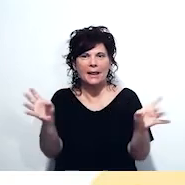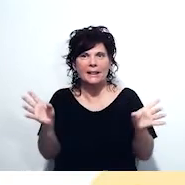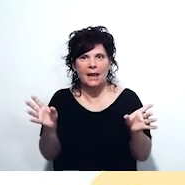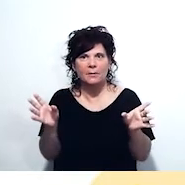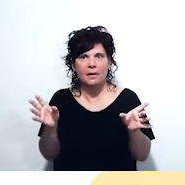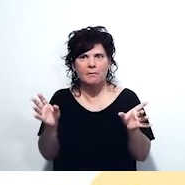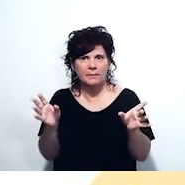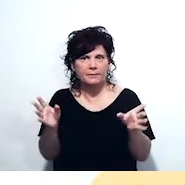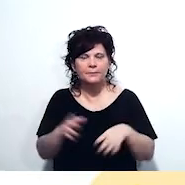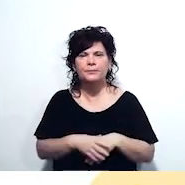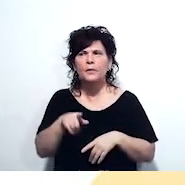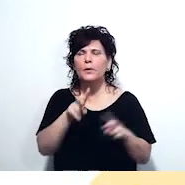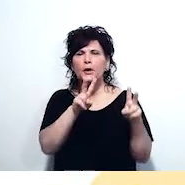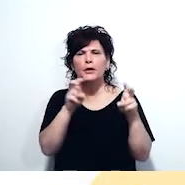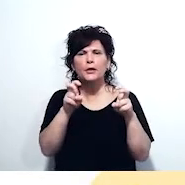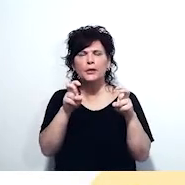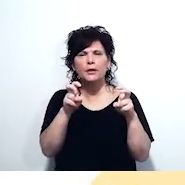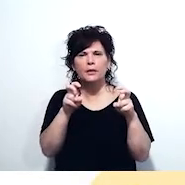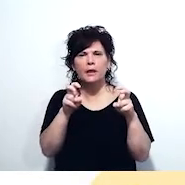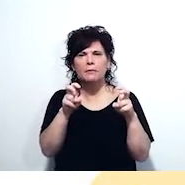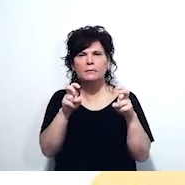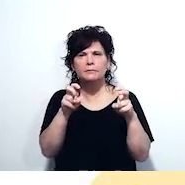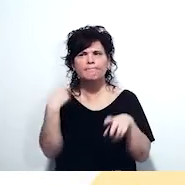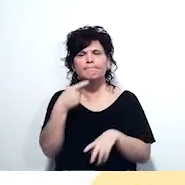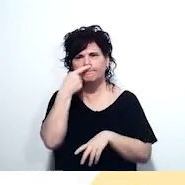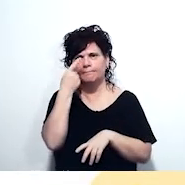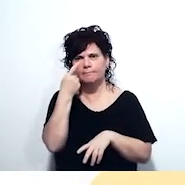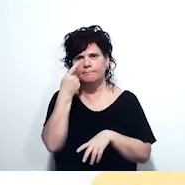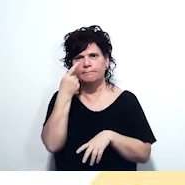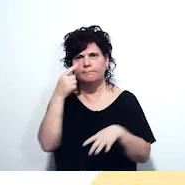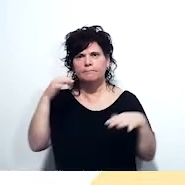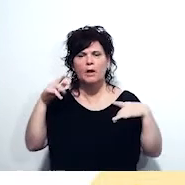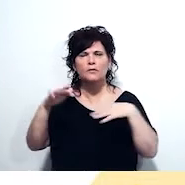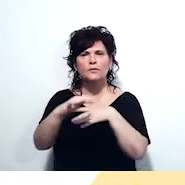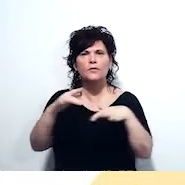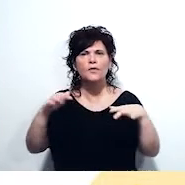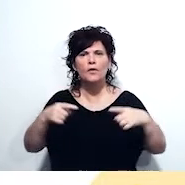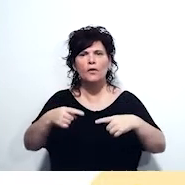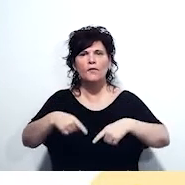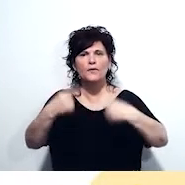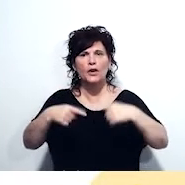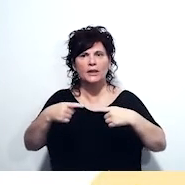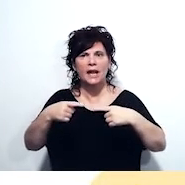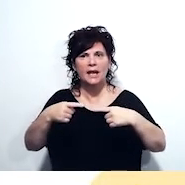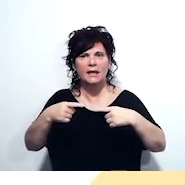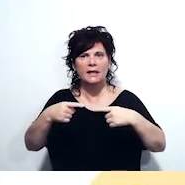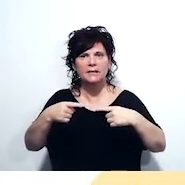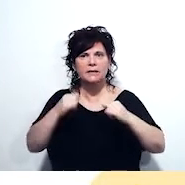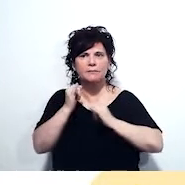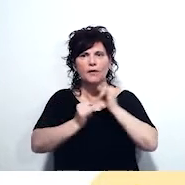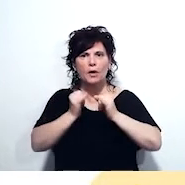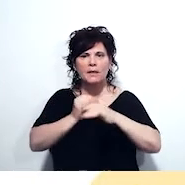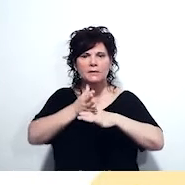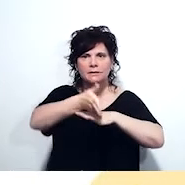de pandemia. Ahora, ¿cuál es uno de los temas que nos compete hoy? Flujo transfronterizo de datos. Cuando